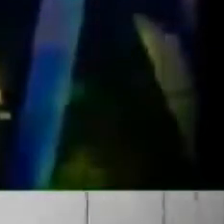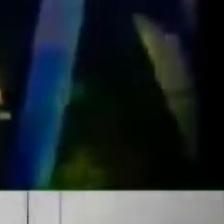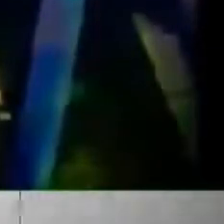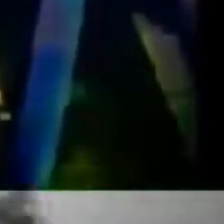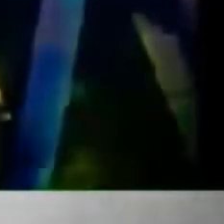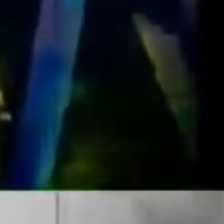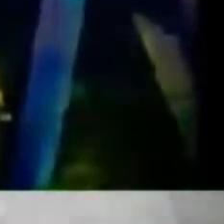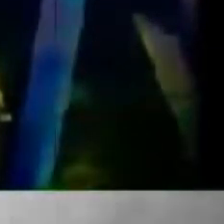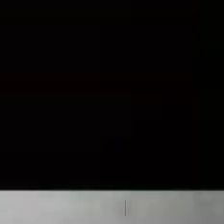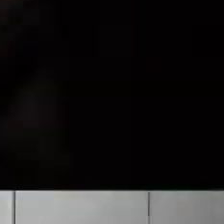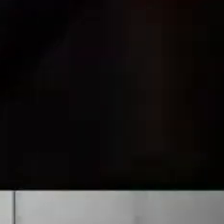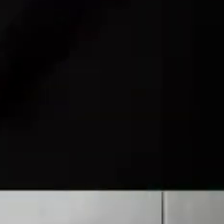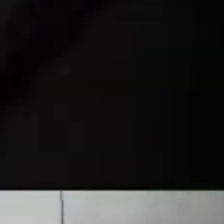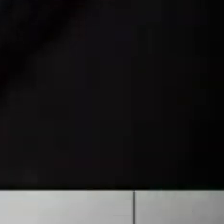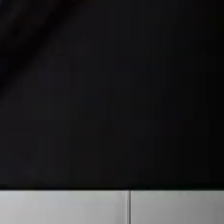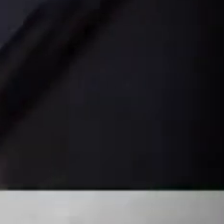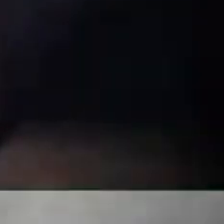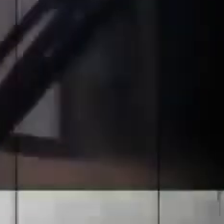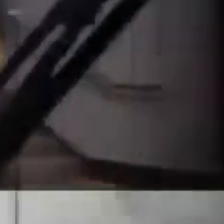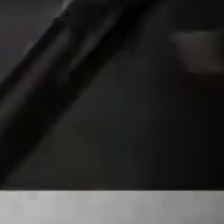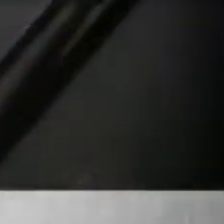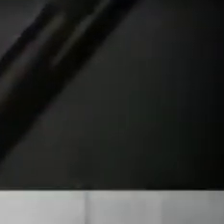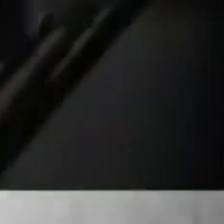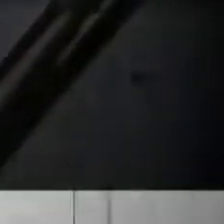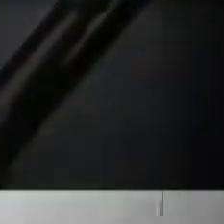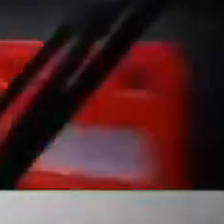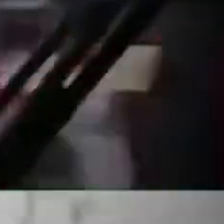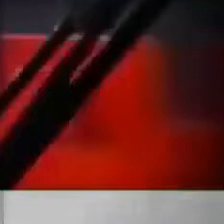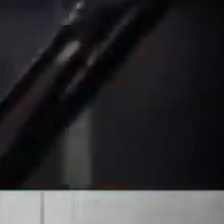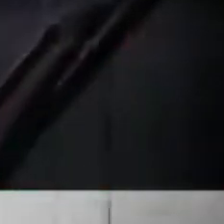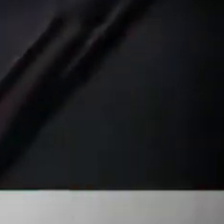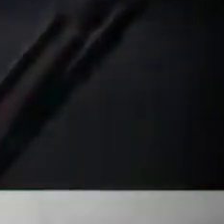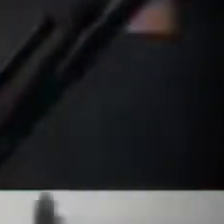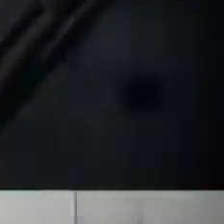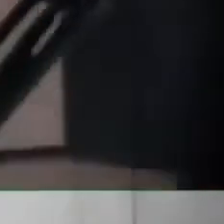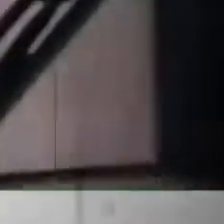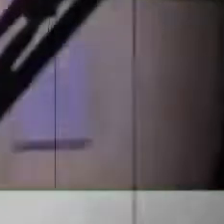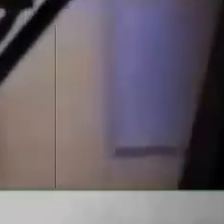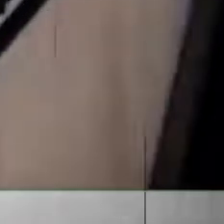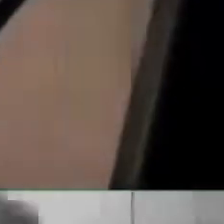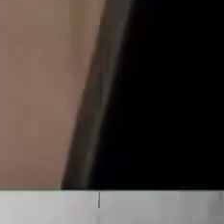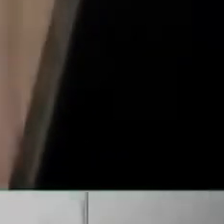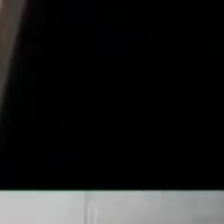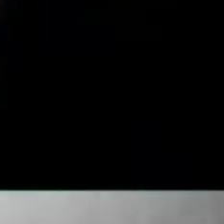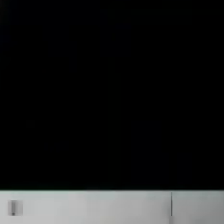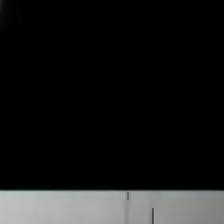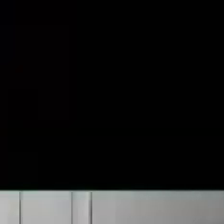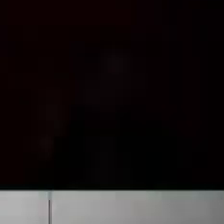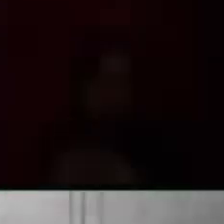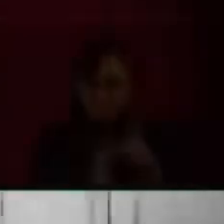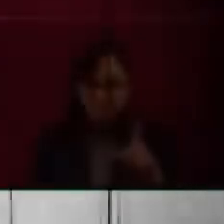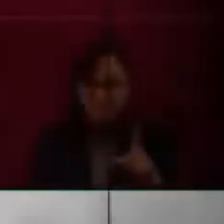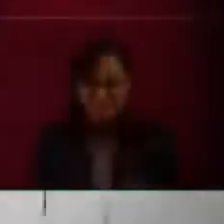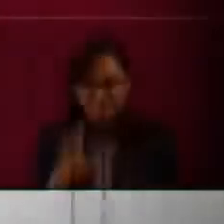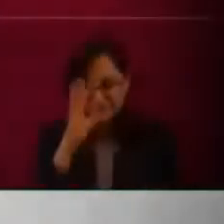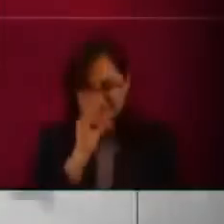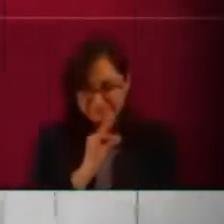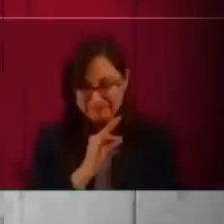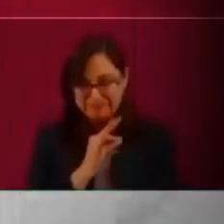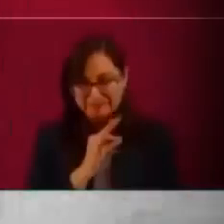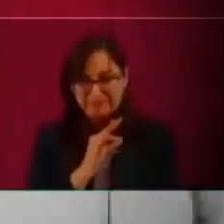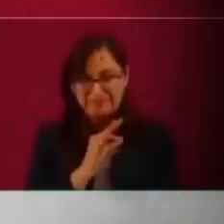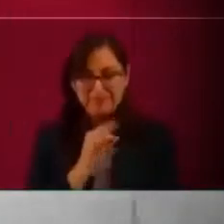y cómo las traves, el acero, el hormigón se vencen hasta caer y cómo el presidente de México